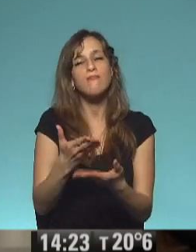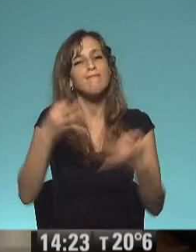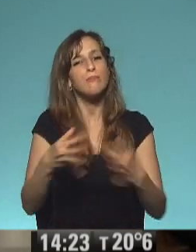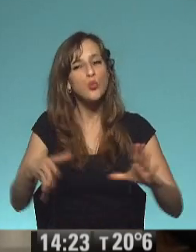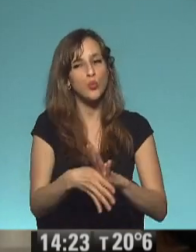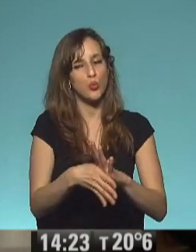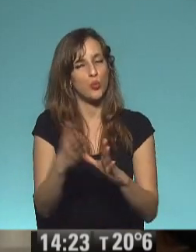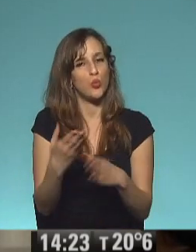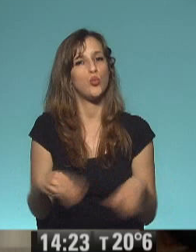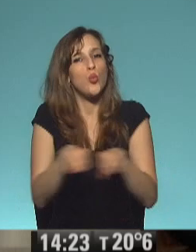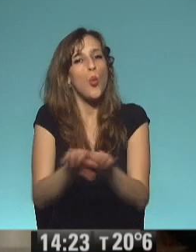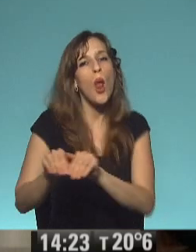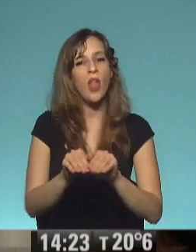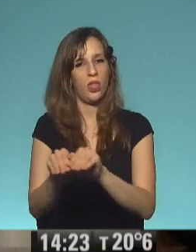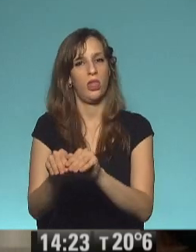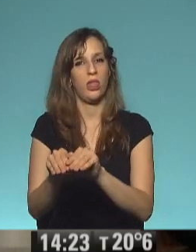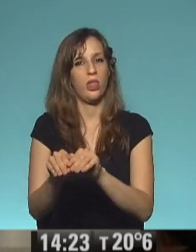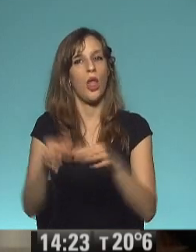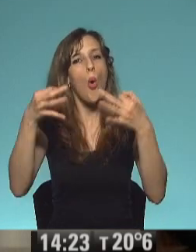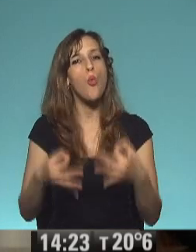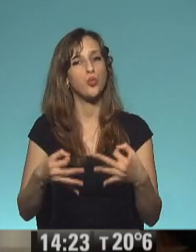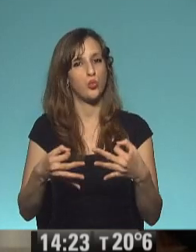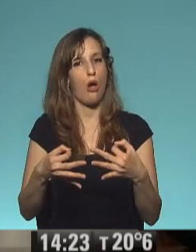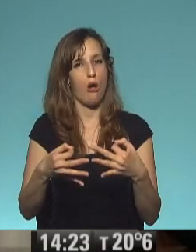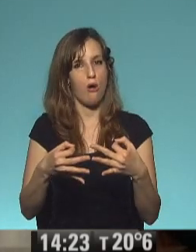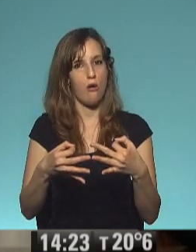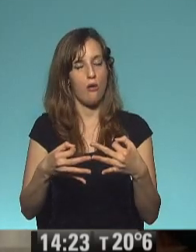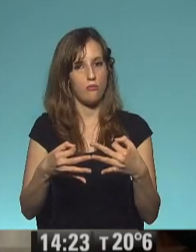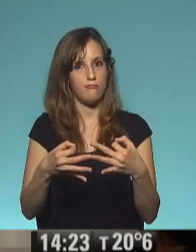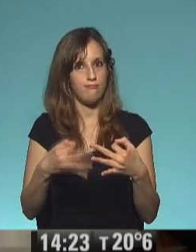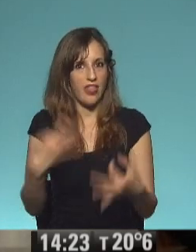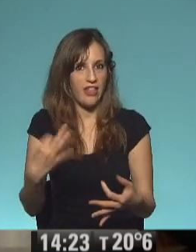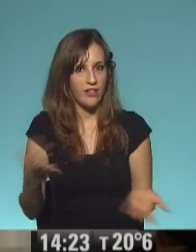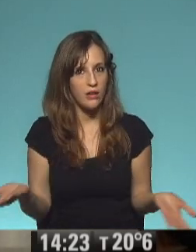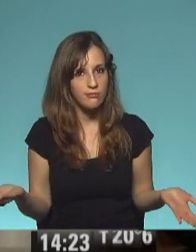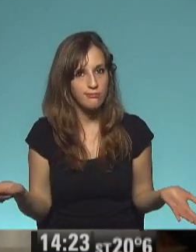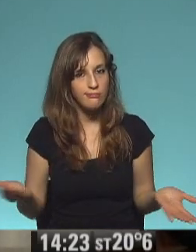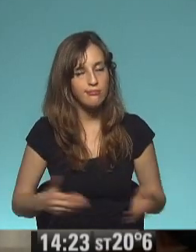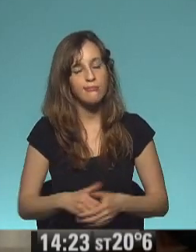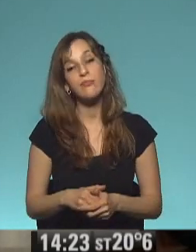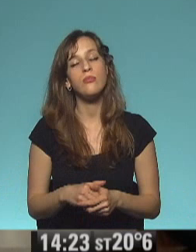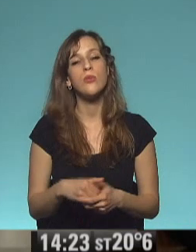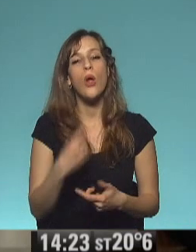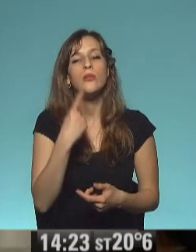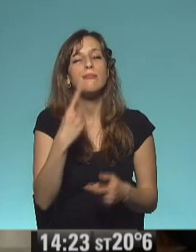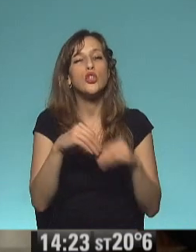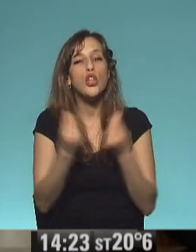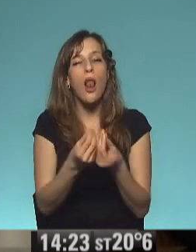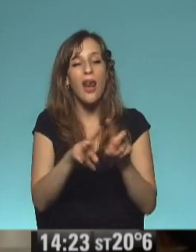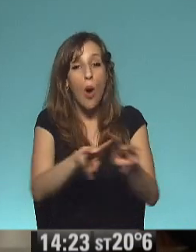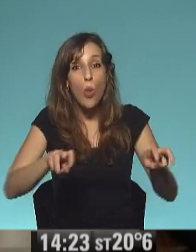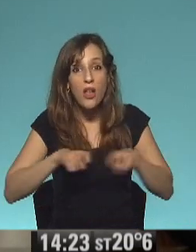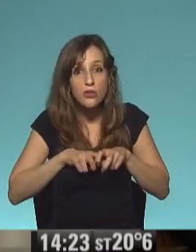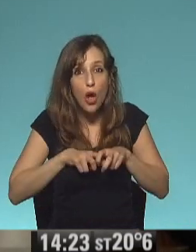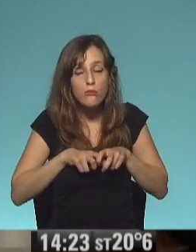tenemos, ¿eh? Es la oportunidad que tenemos. Cuando uno mira la recaudación impositiva y se da cuenta que la mayor parte de la recaudación impositiva